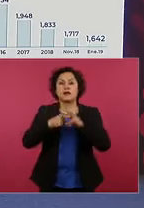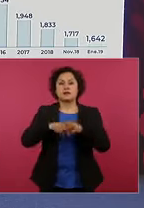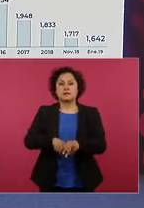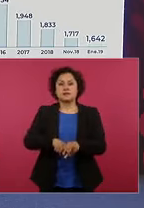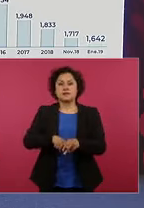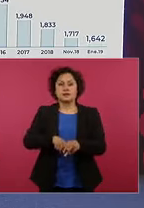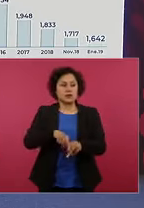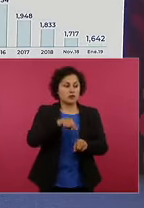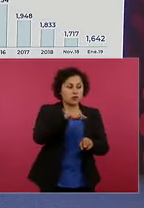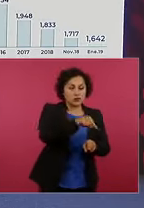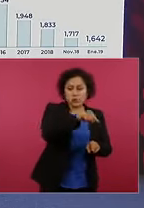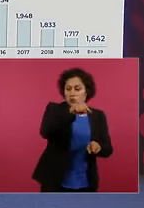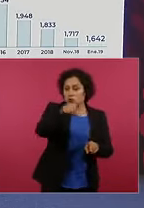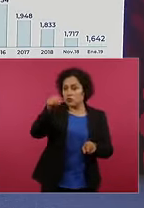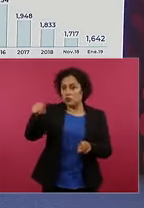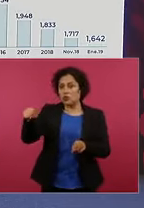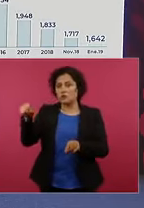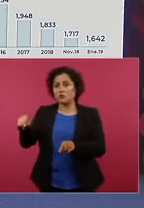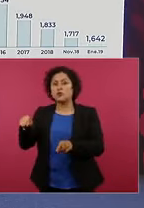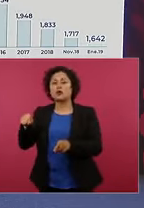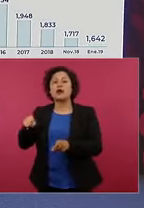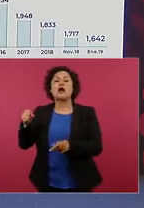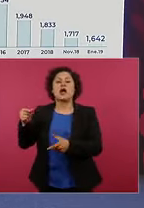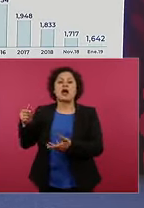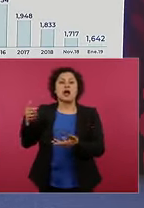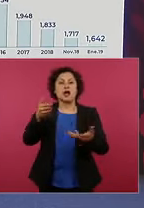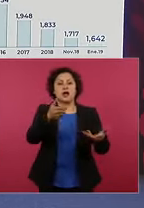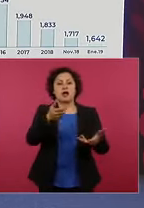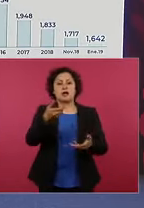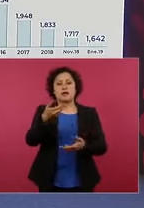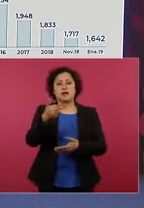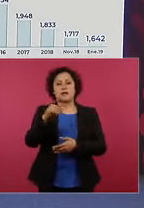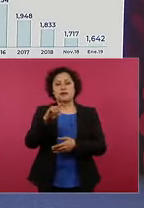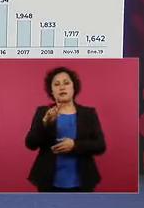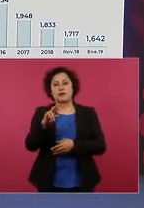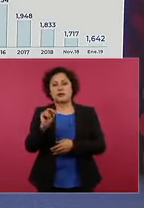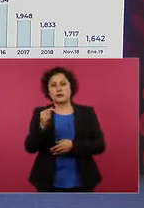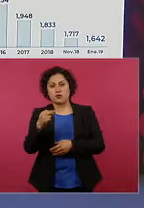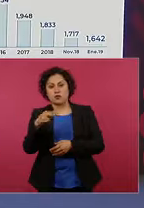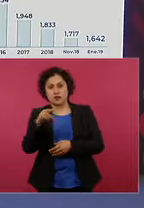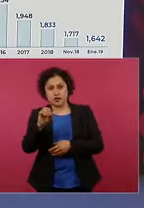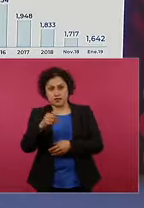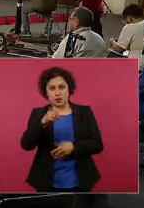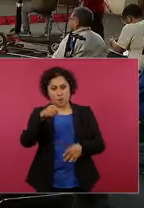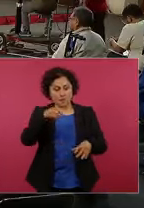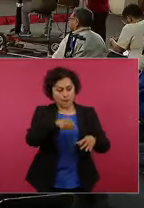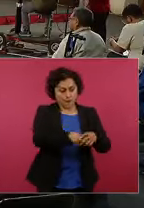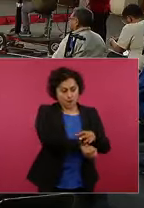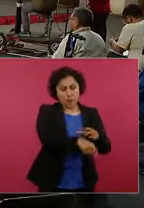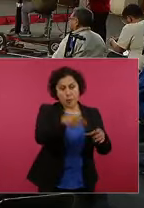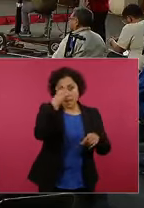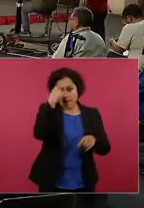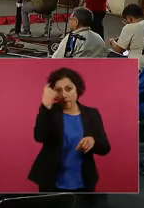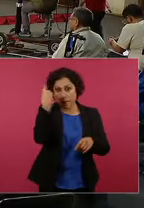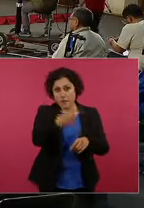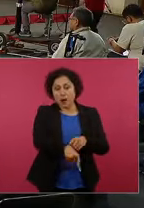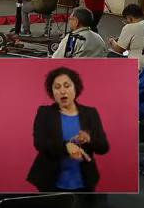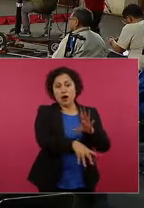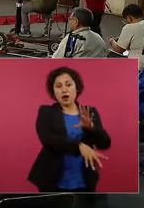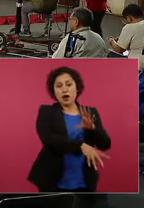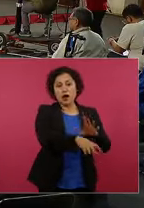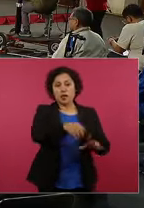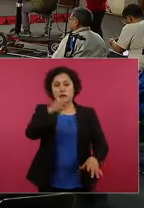pozos con nitrógeno para sacarle un pozo